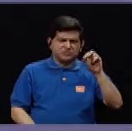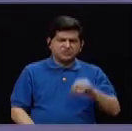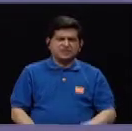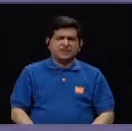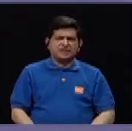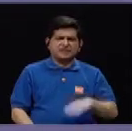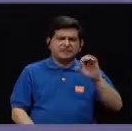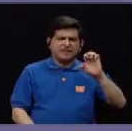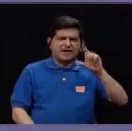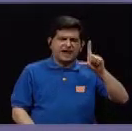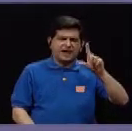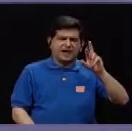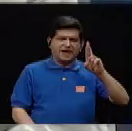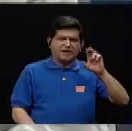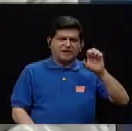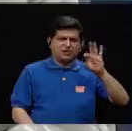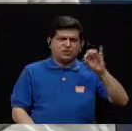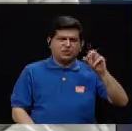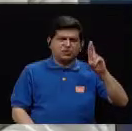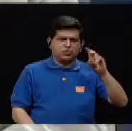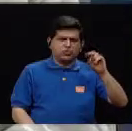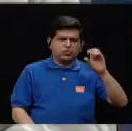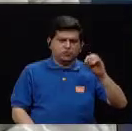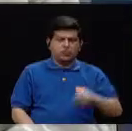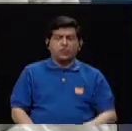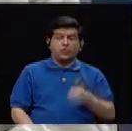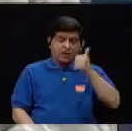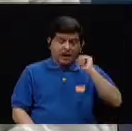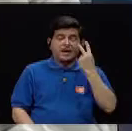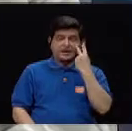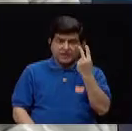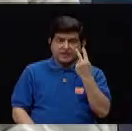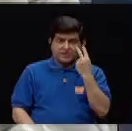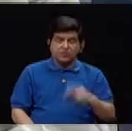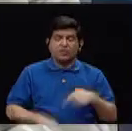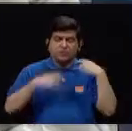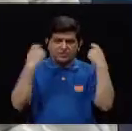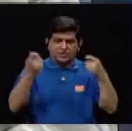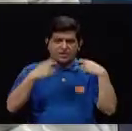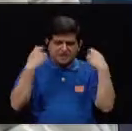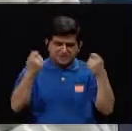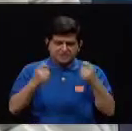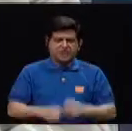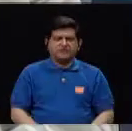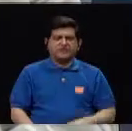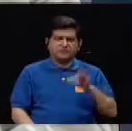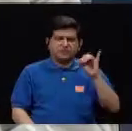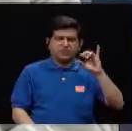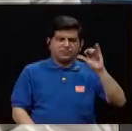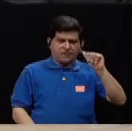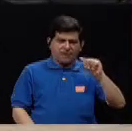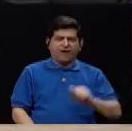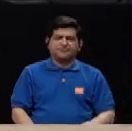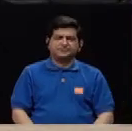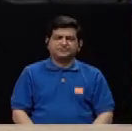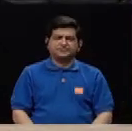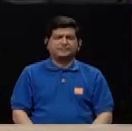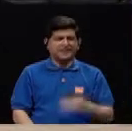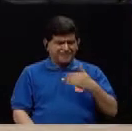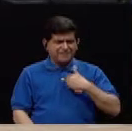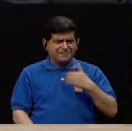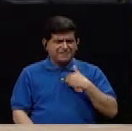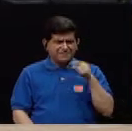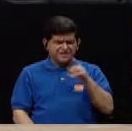primero que se vio. Claro, ese fue el primer arranque. Sí, que lo vi ayer, por cierto, sí, en la celebración de esto del FIA,